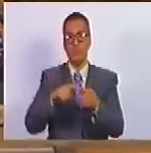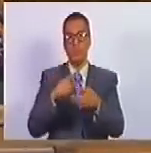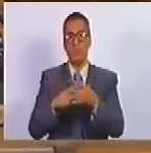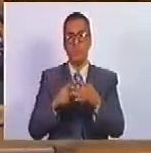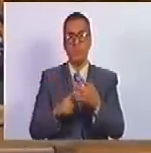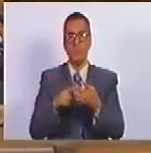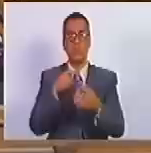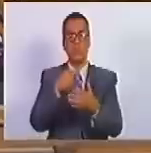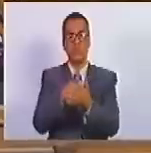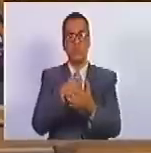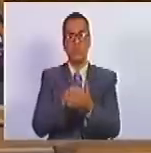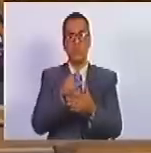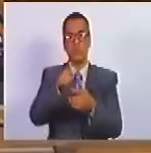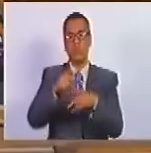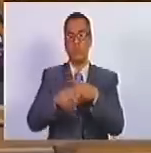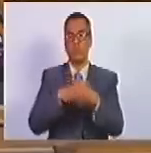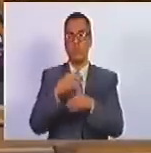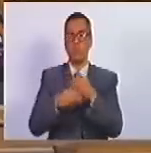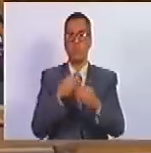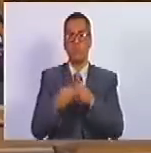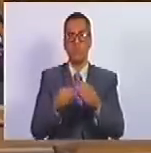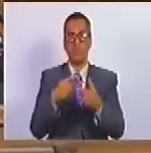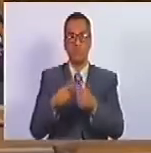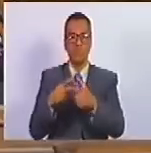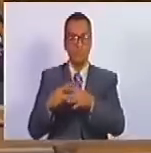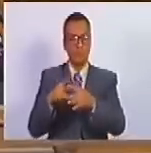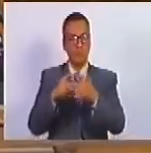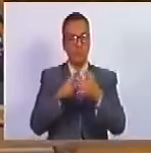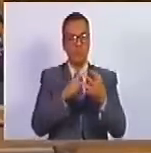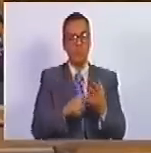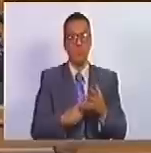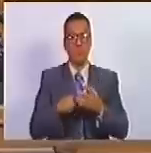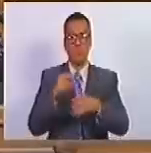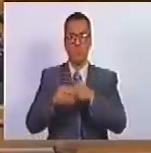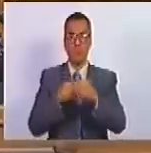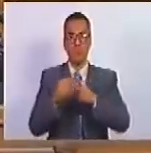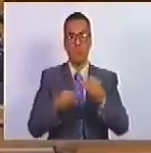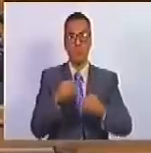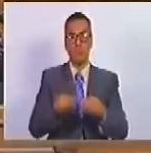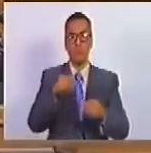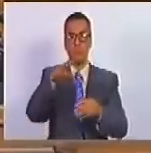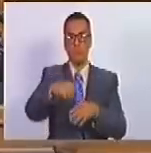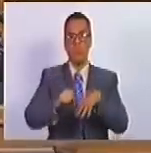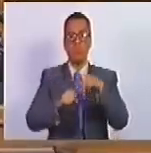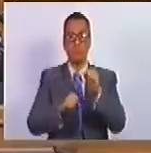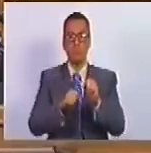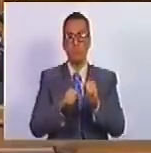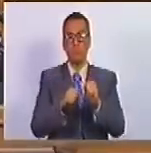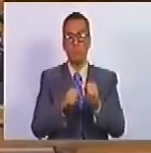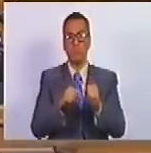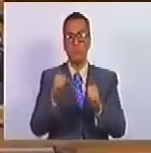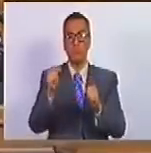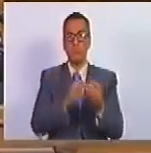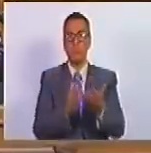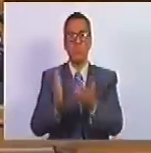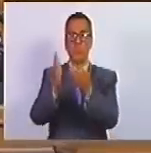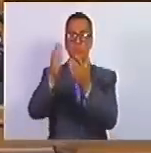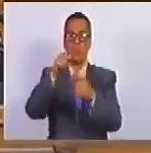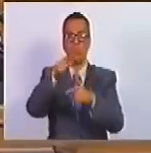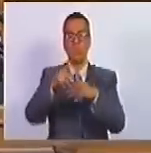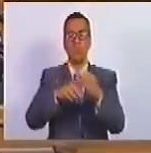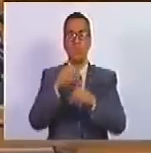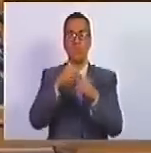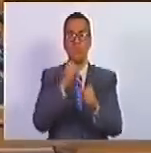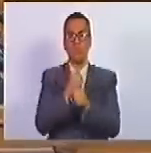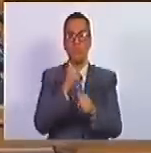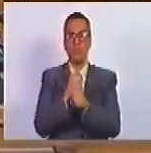otro medio de pago efectuado indistintamente de donde se produzca la adquisición de bienes, servicios y ejecución